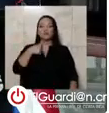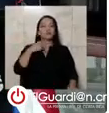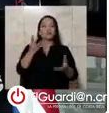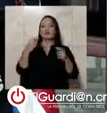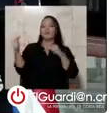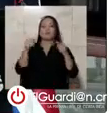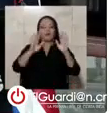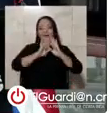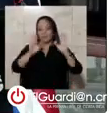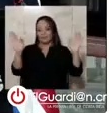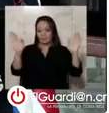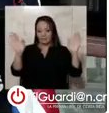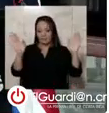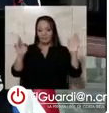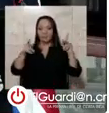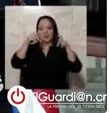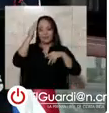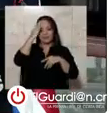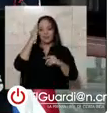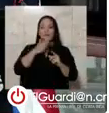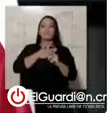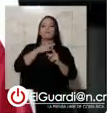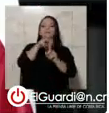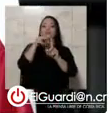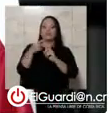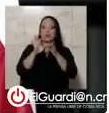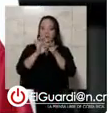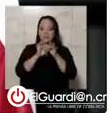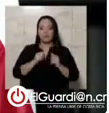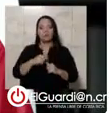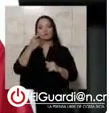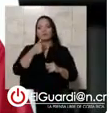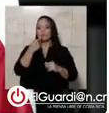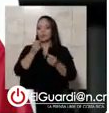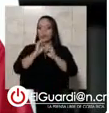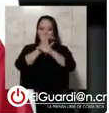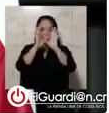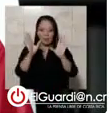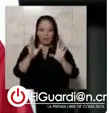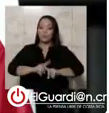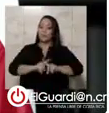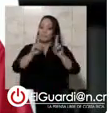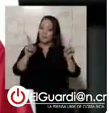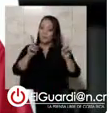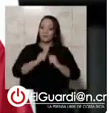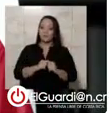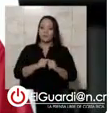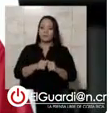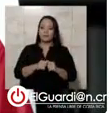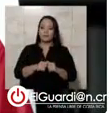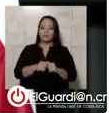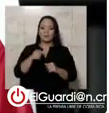la gente sabe mi posición al respecto, he sido clarísimo, pero este juego no